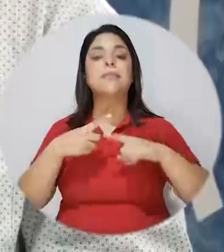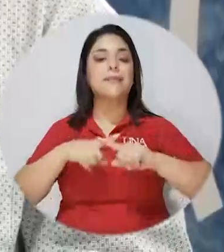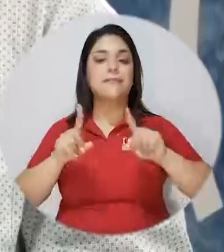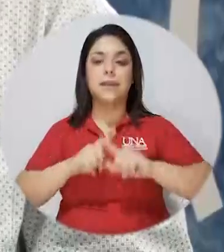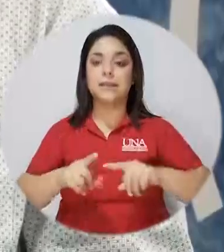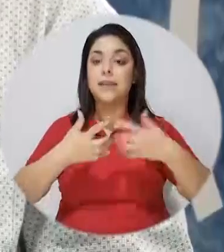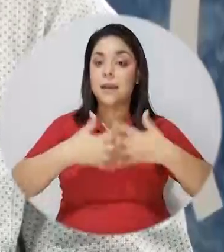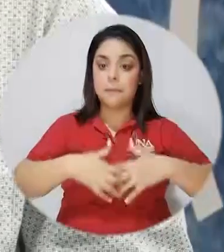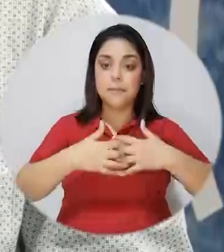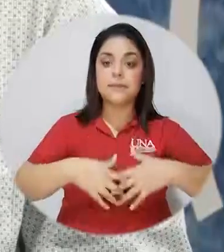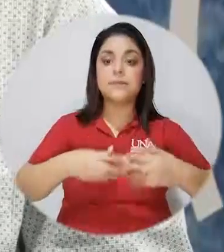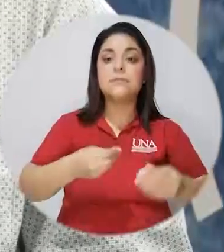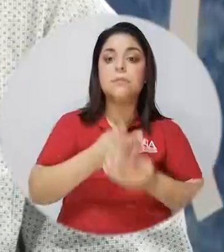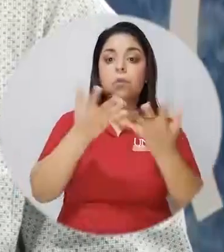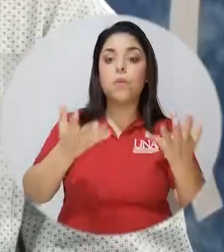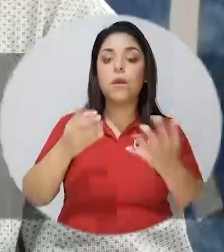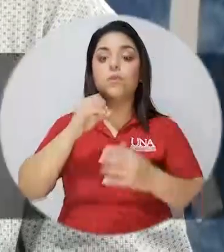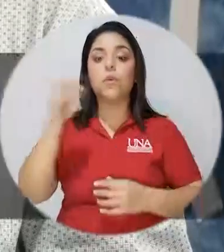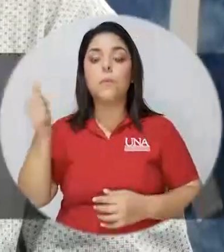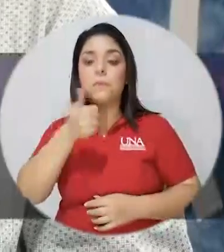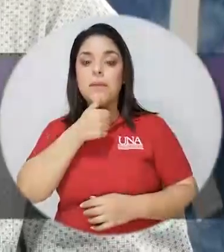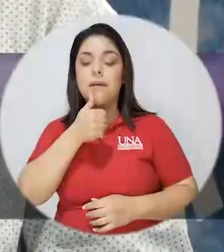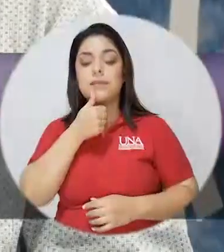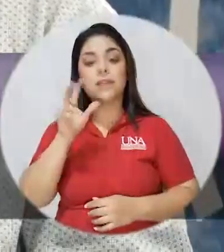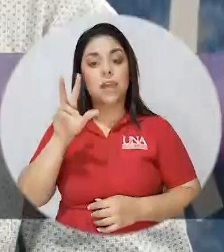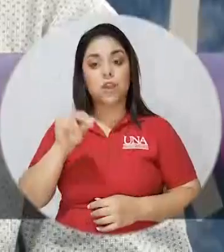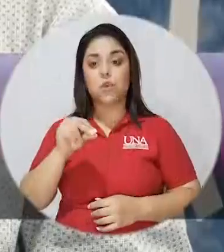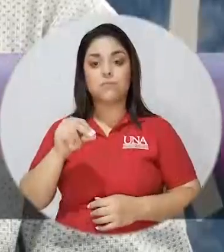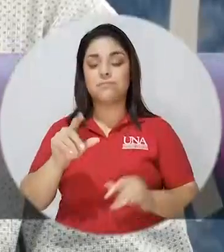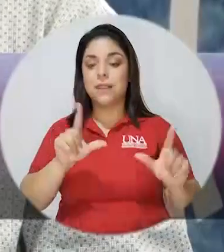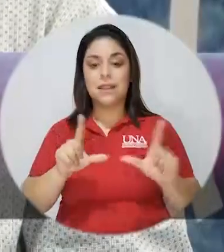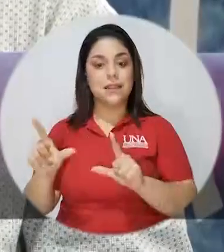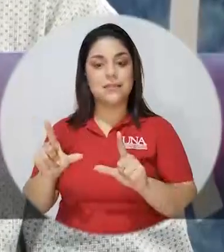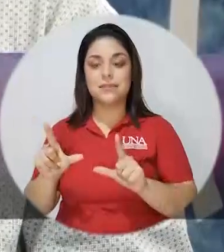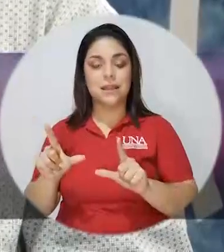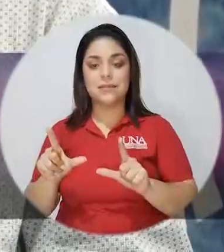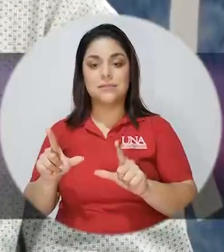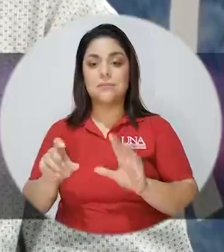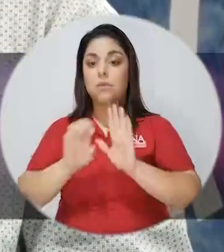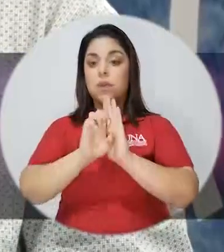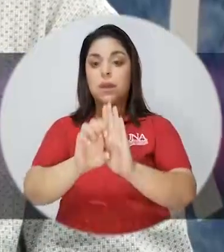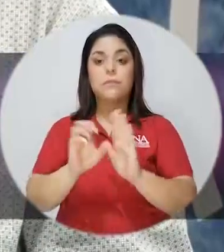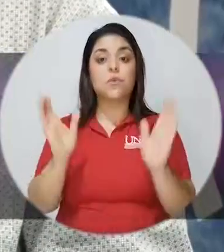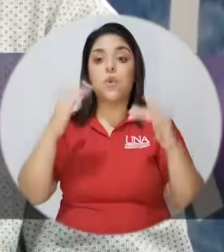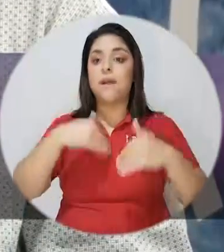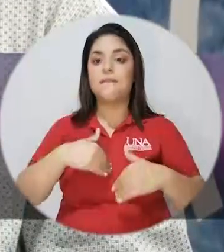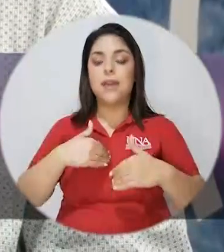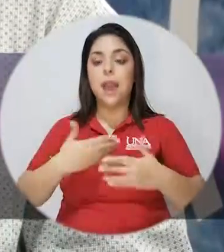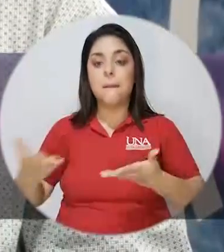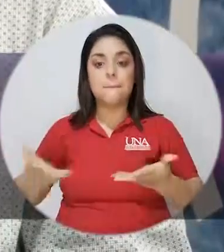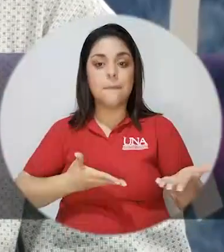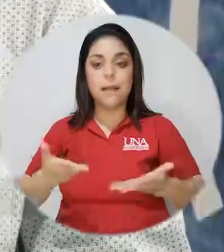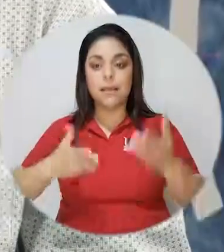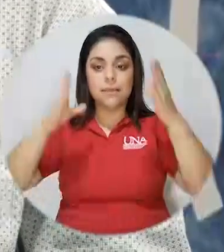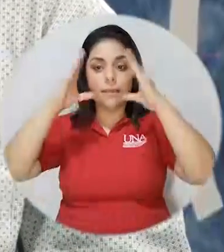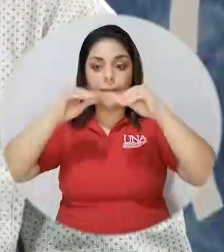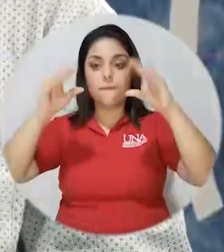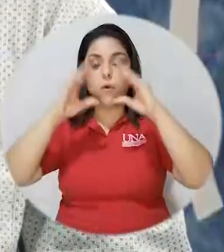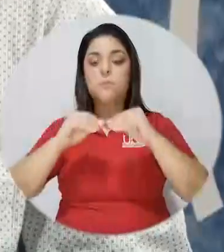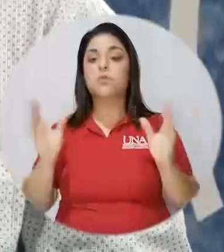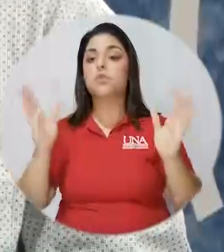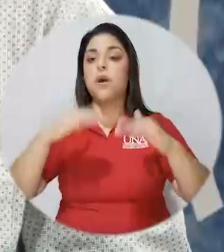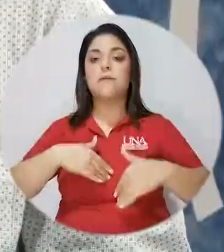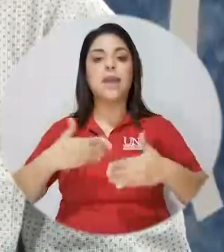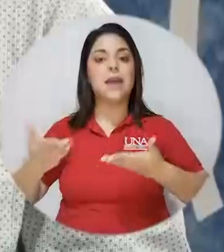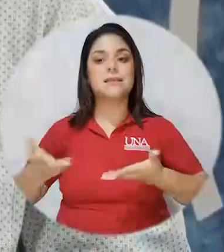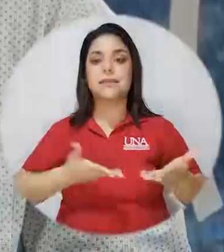que probablemente no estaban preparadas del todo. No tenían plataformas, no tenían, por ejemplo, estos famosos servicios en cloud